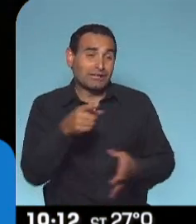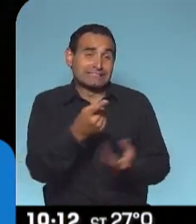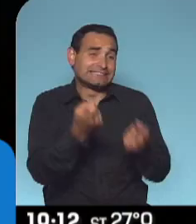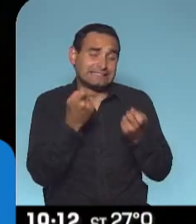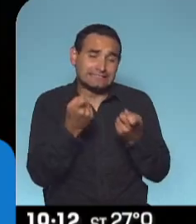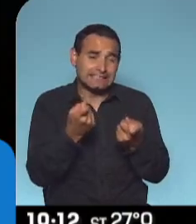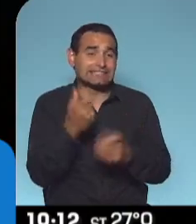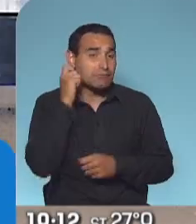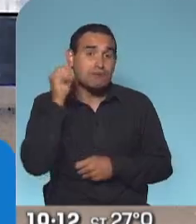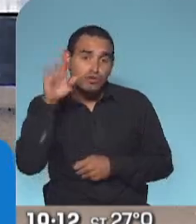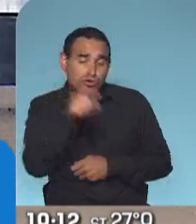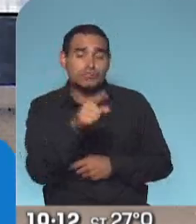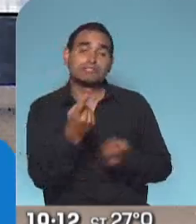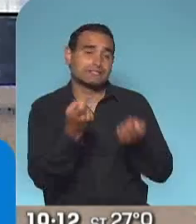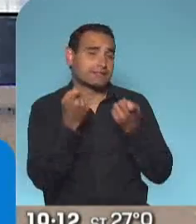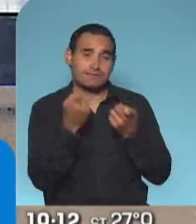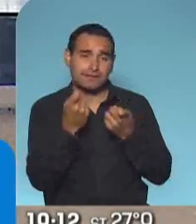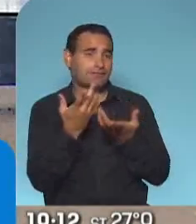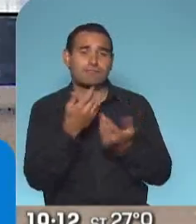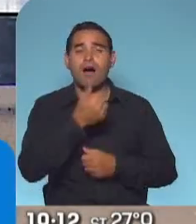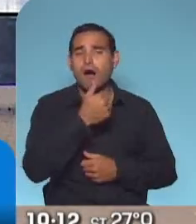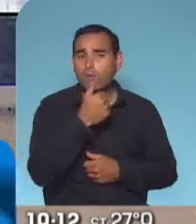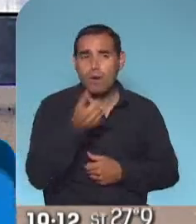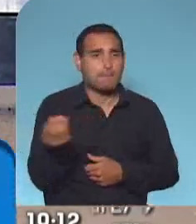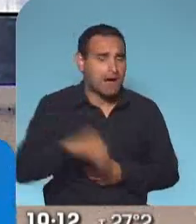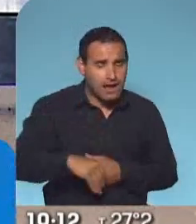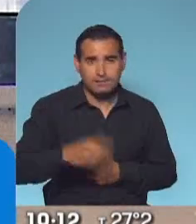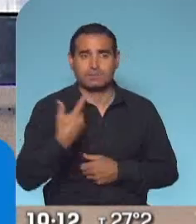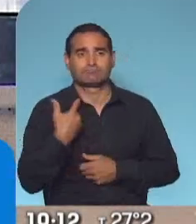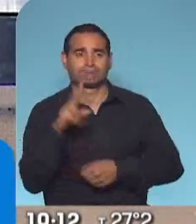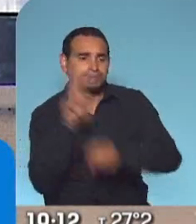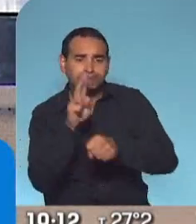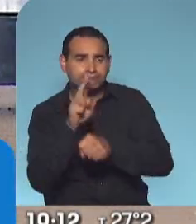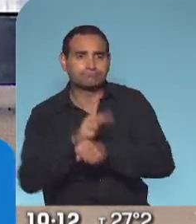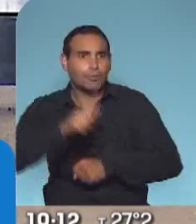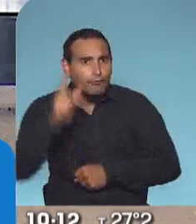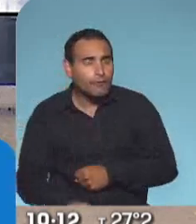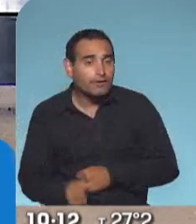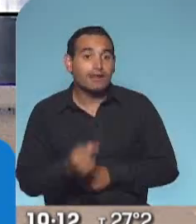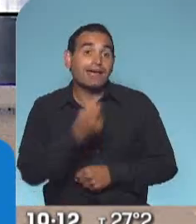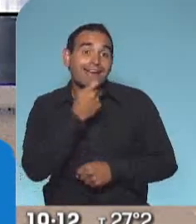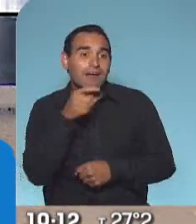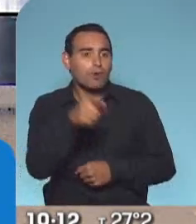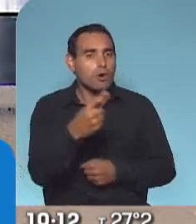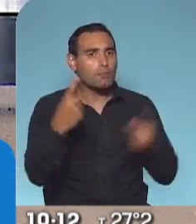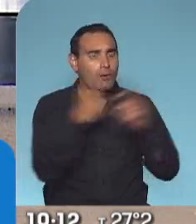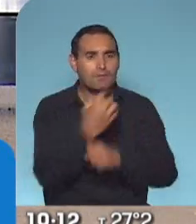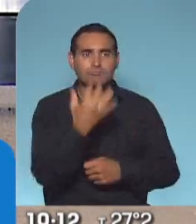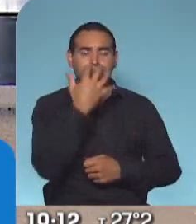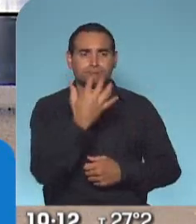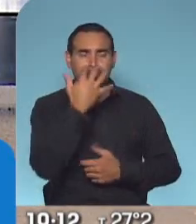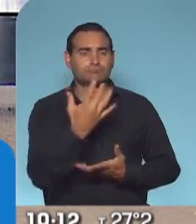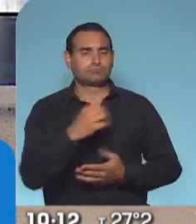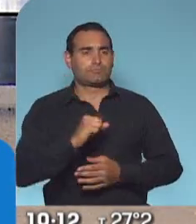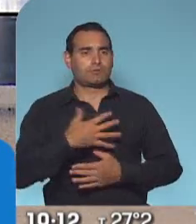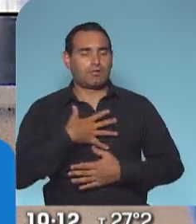medidas de mayor hidratación, mayor asistencia, quizás si empieza con dificultad respiratoria